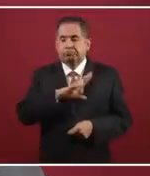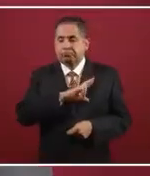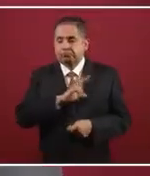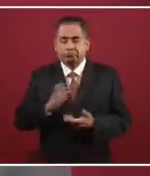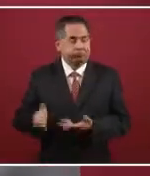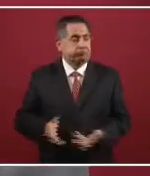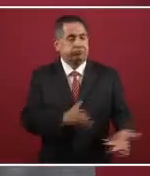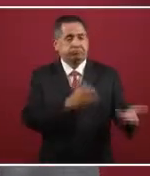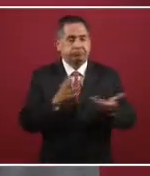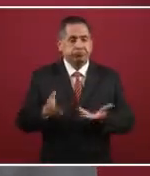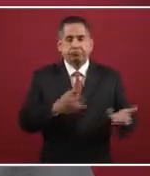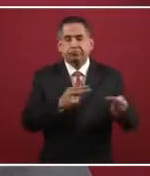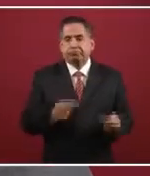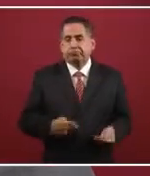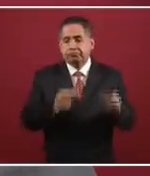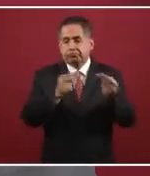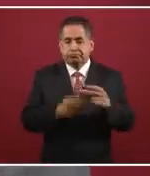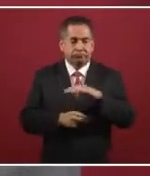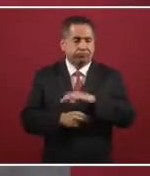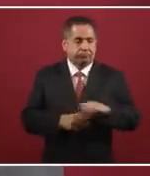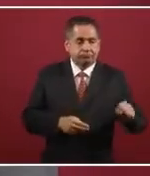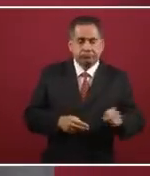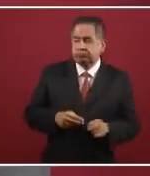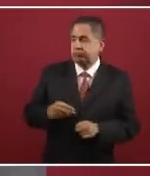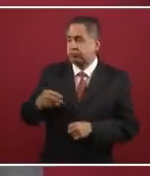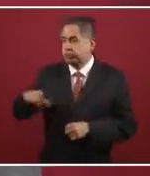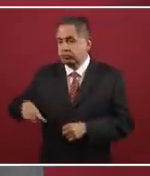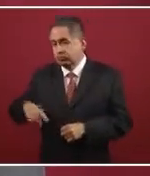mercancía, privatizar la educación.